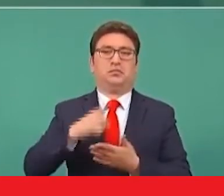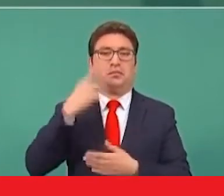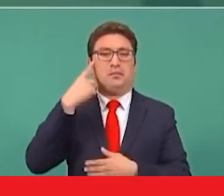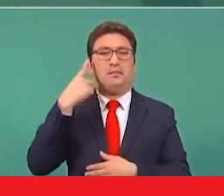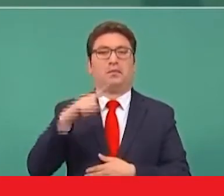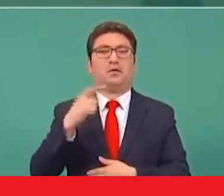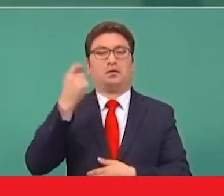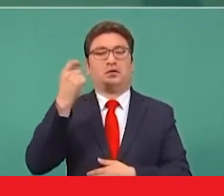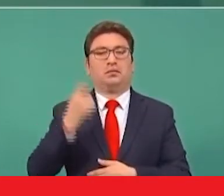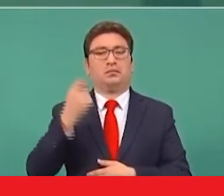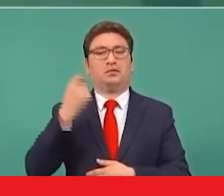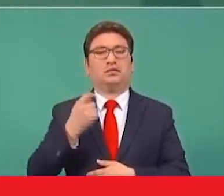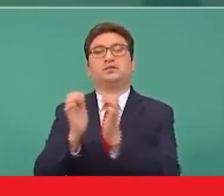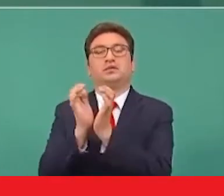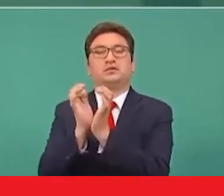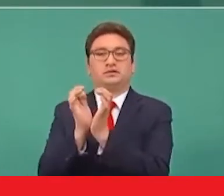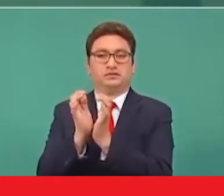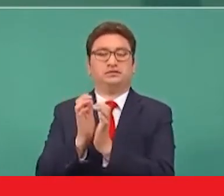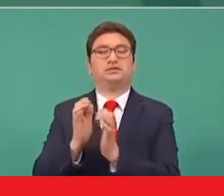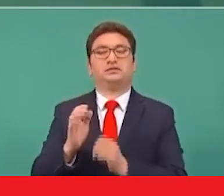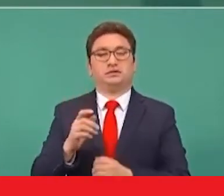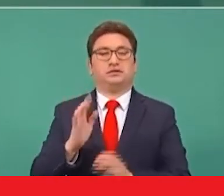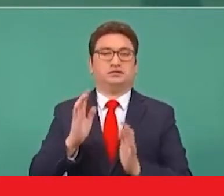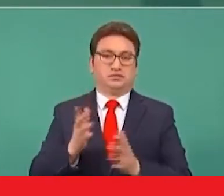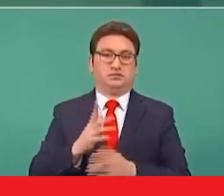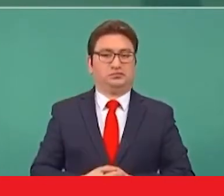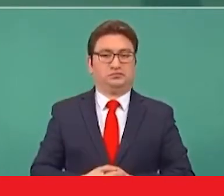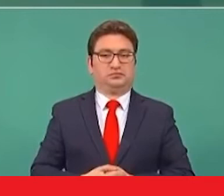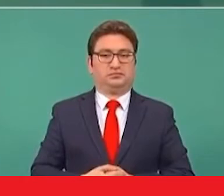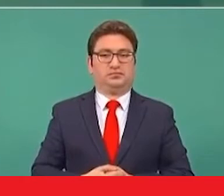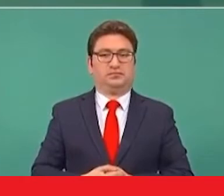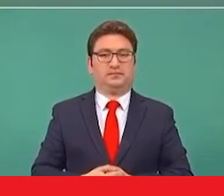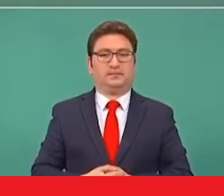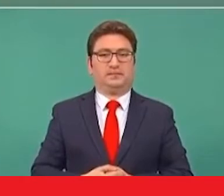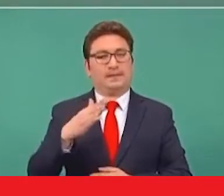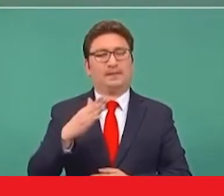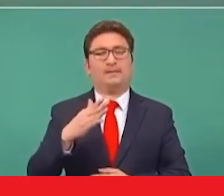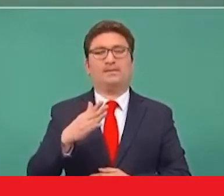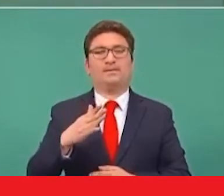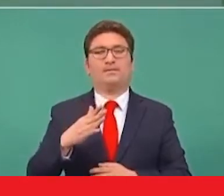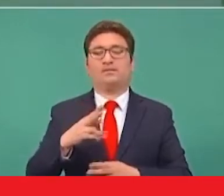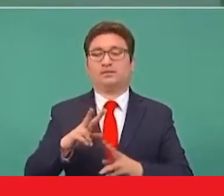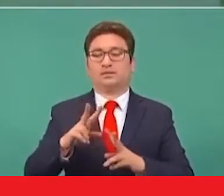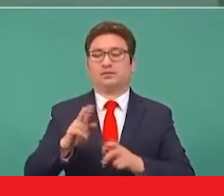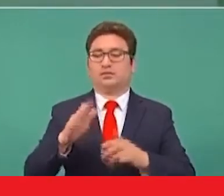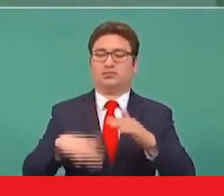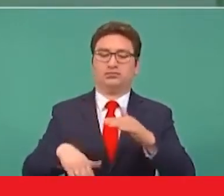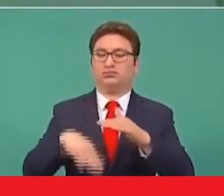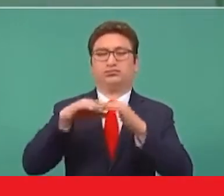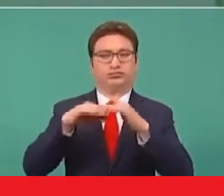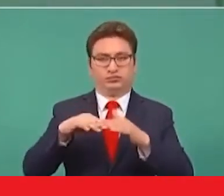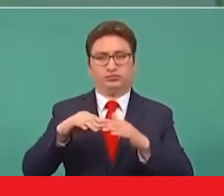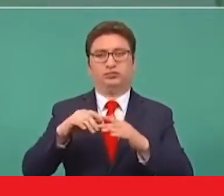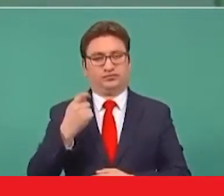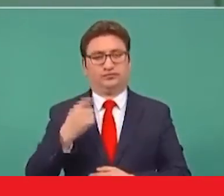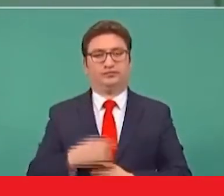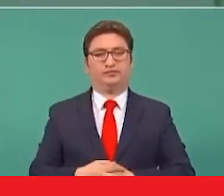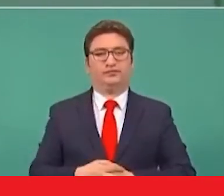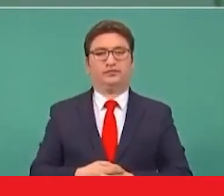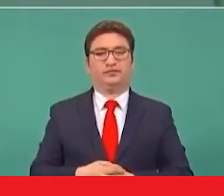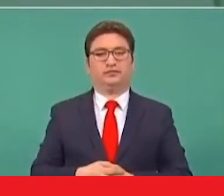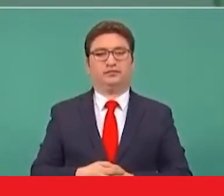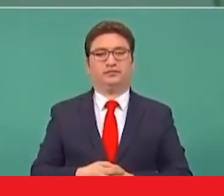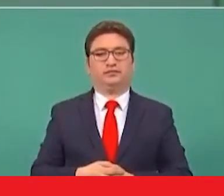mi pensión en el ISSSTE, ya de una vez también lo digo, hay un tope en las pensiones del ISSSTE,